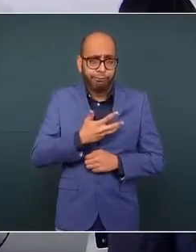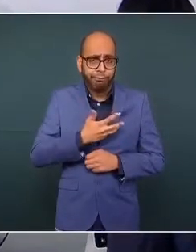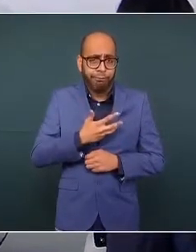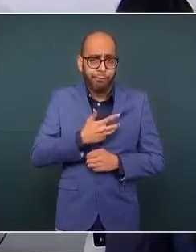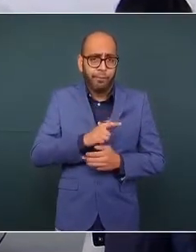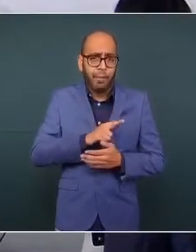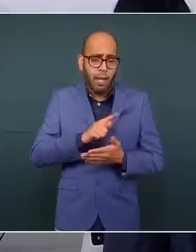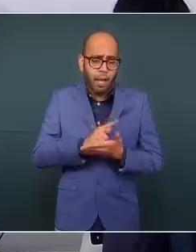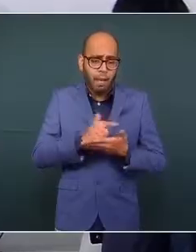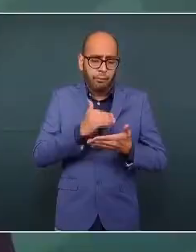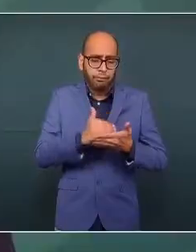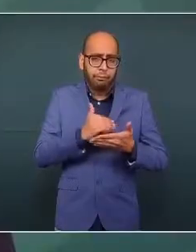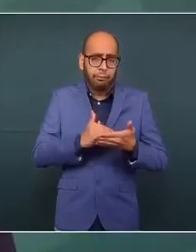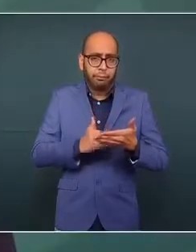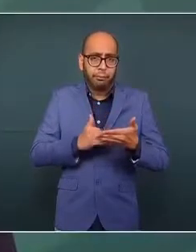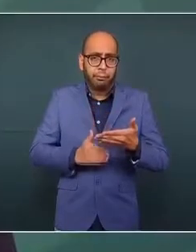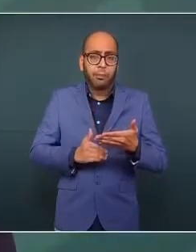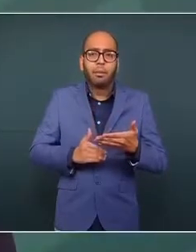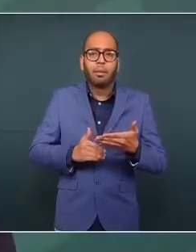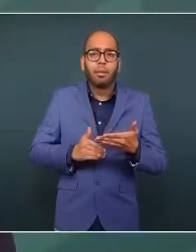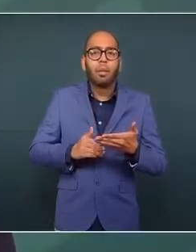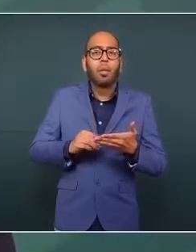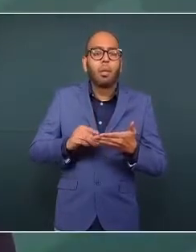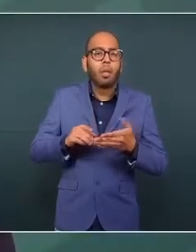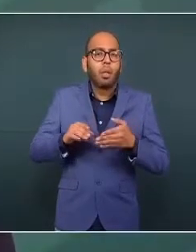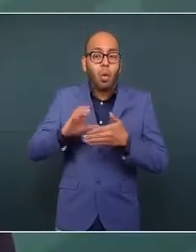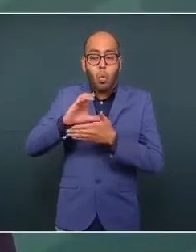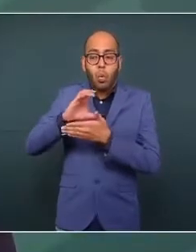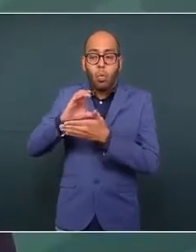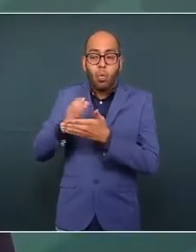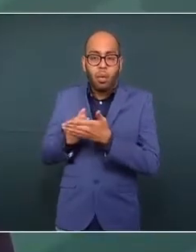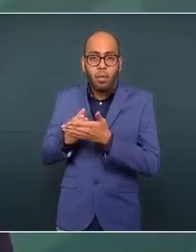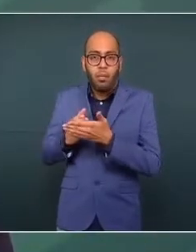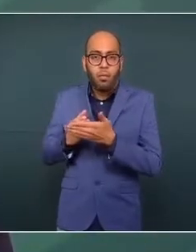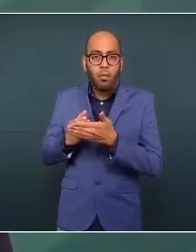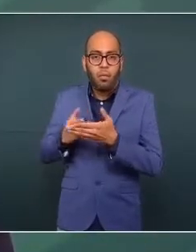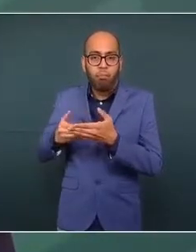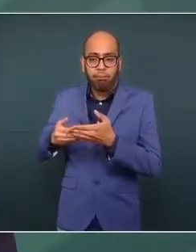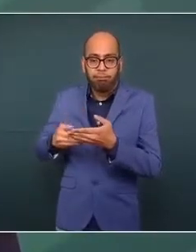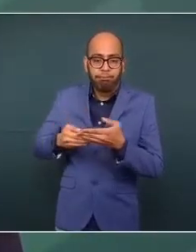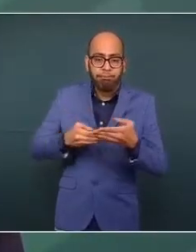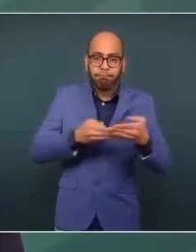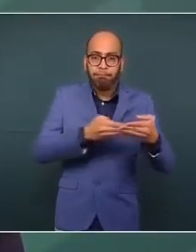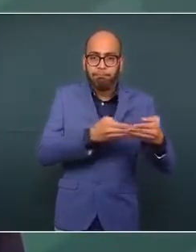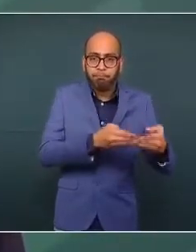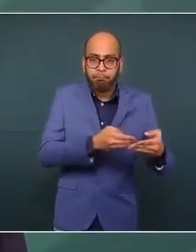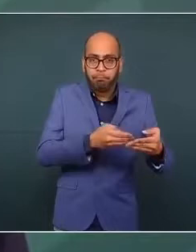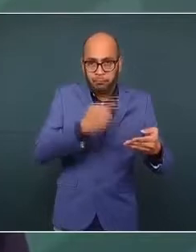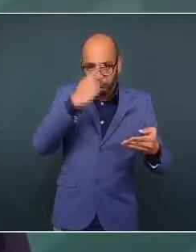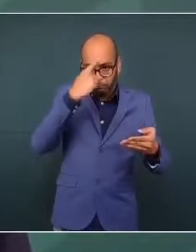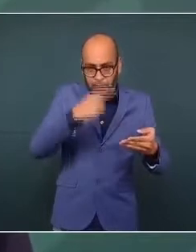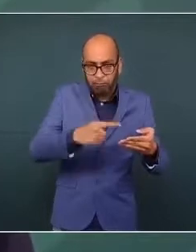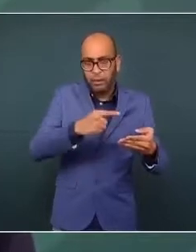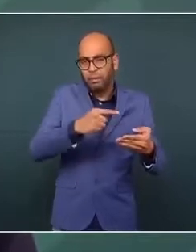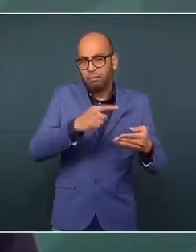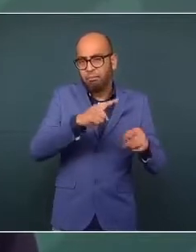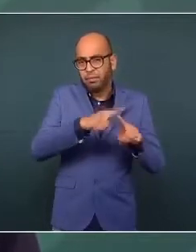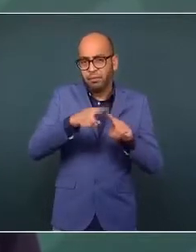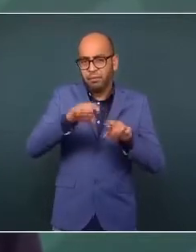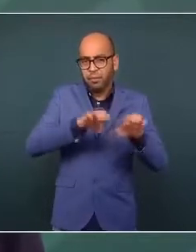de entrega de contratos y de concesiones en el caso de la